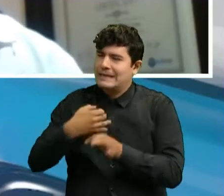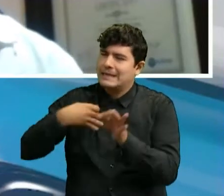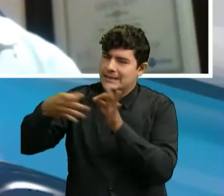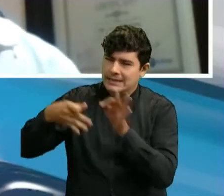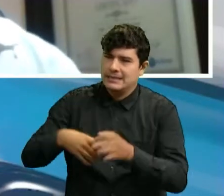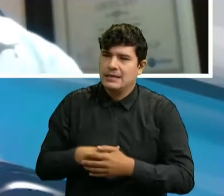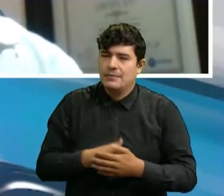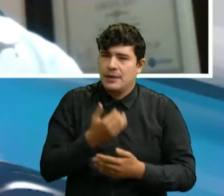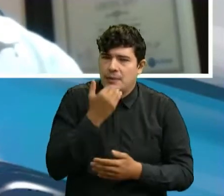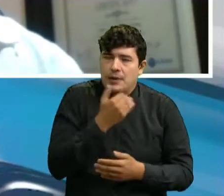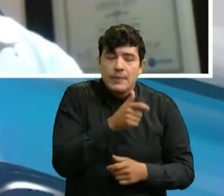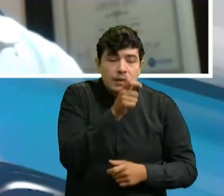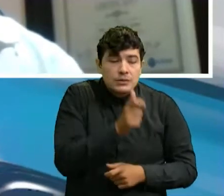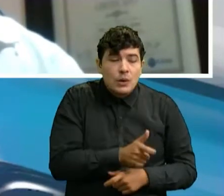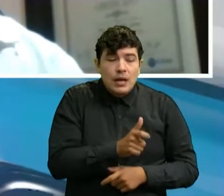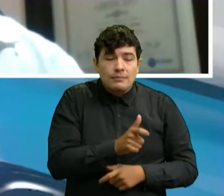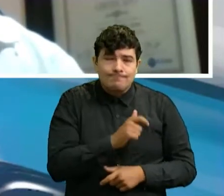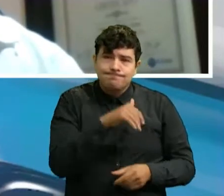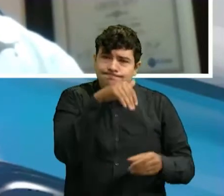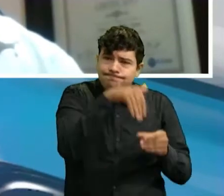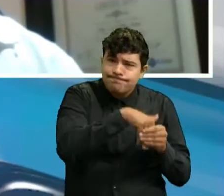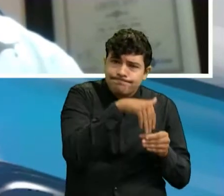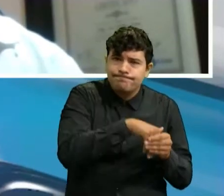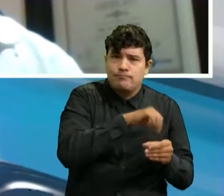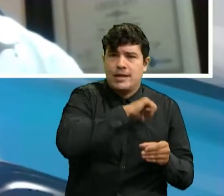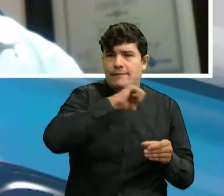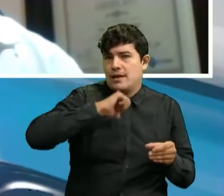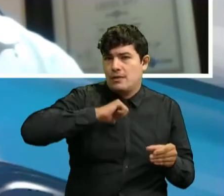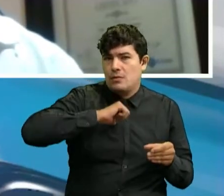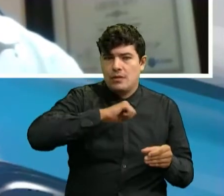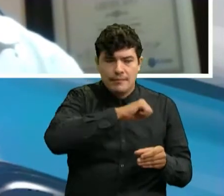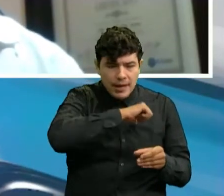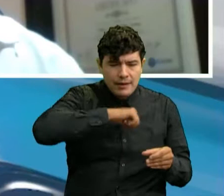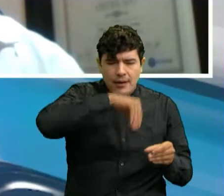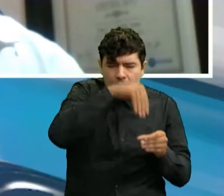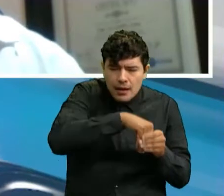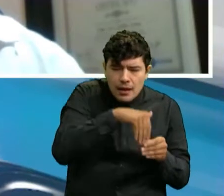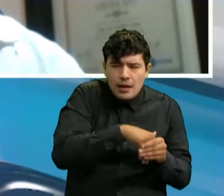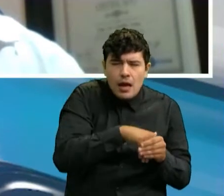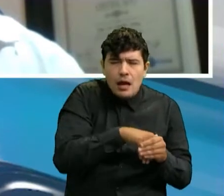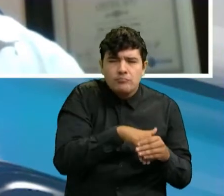privado para poder cambiarse, o si se puede cambiar a Colpensiones.